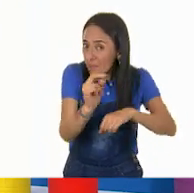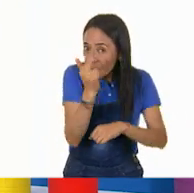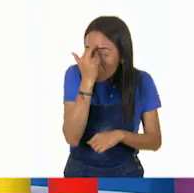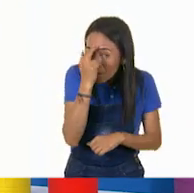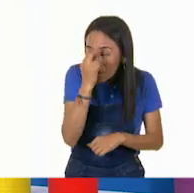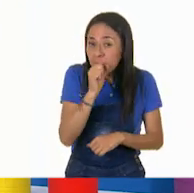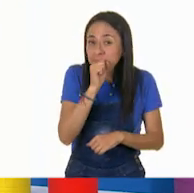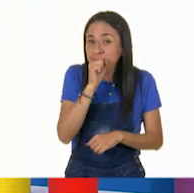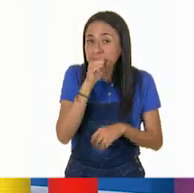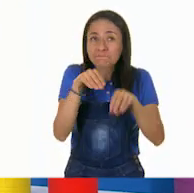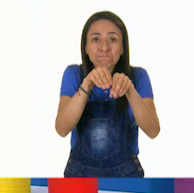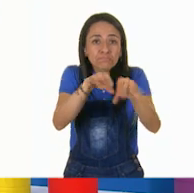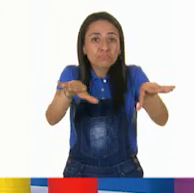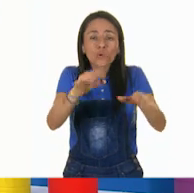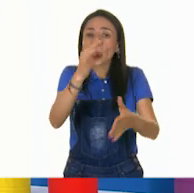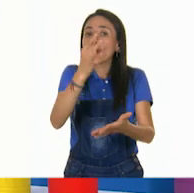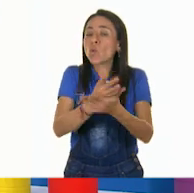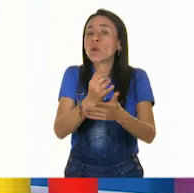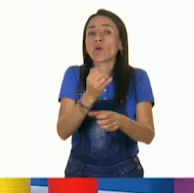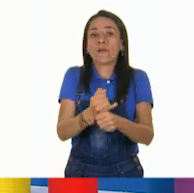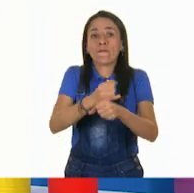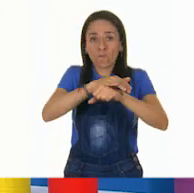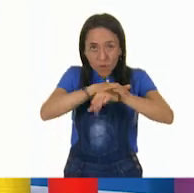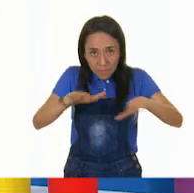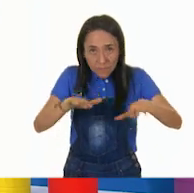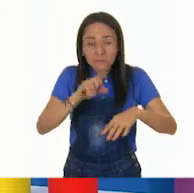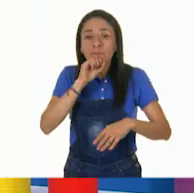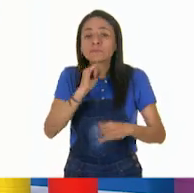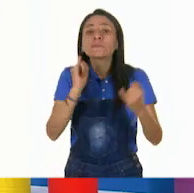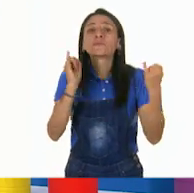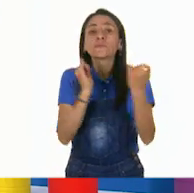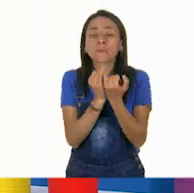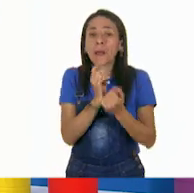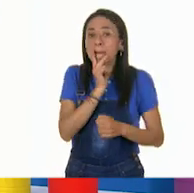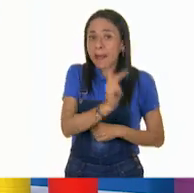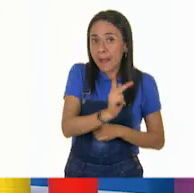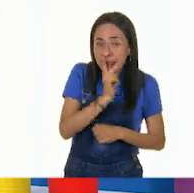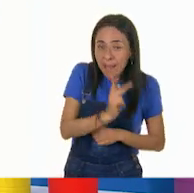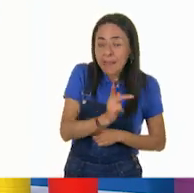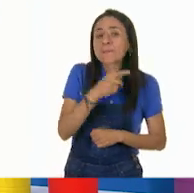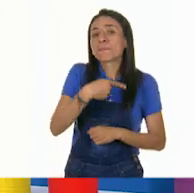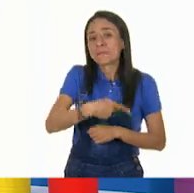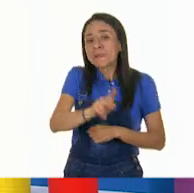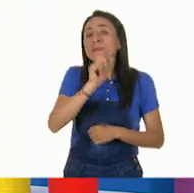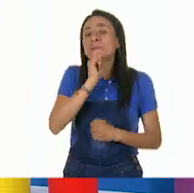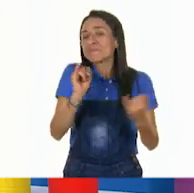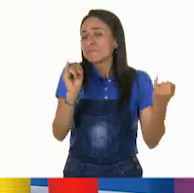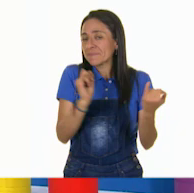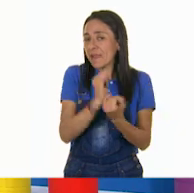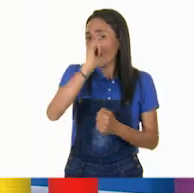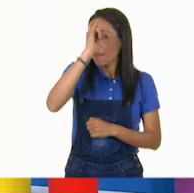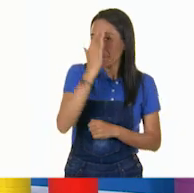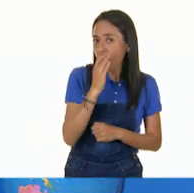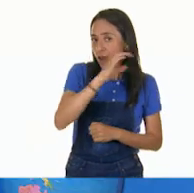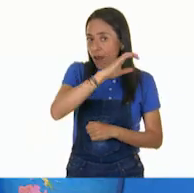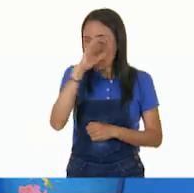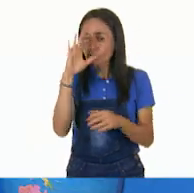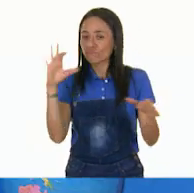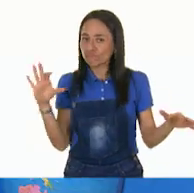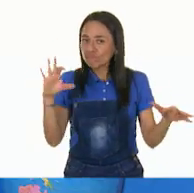no solo con el texto es decir con las palabras sino también con las imágenes o ilustraciones que pone